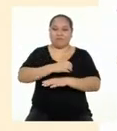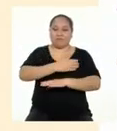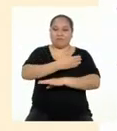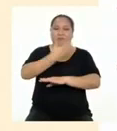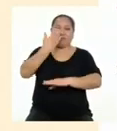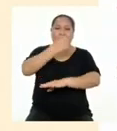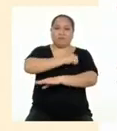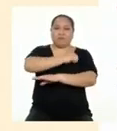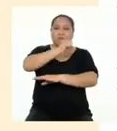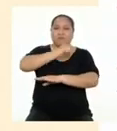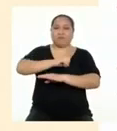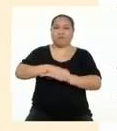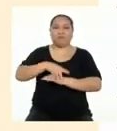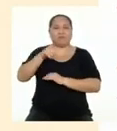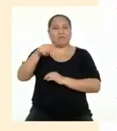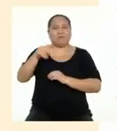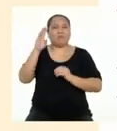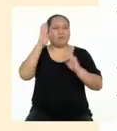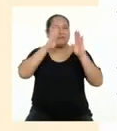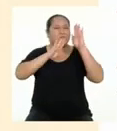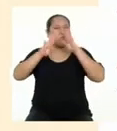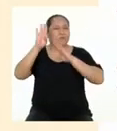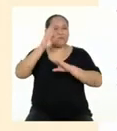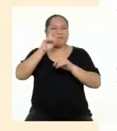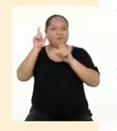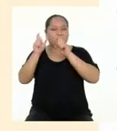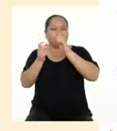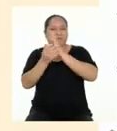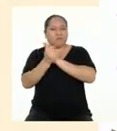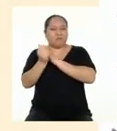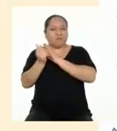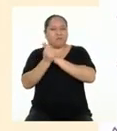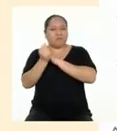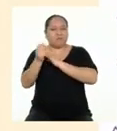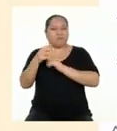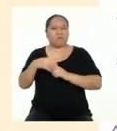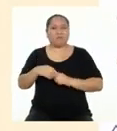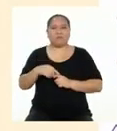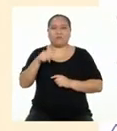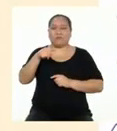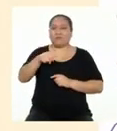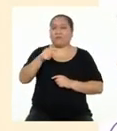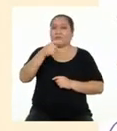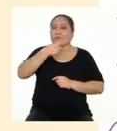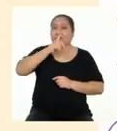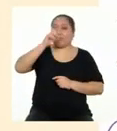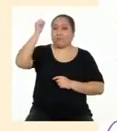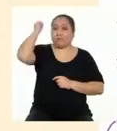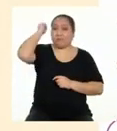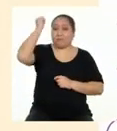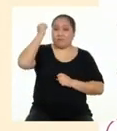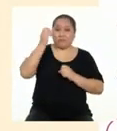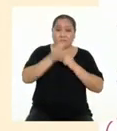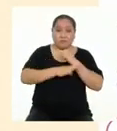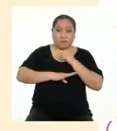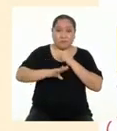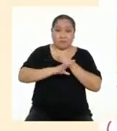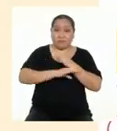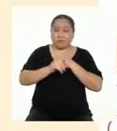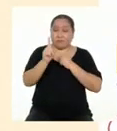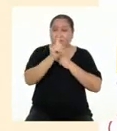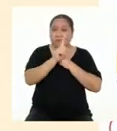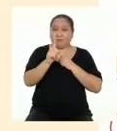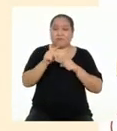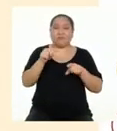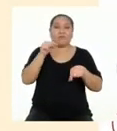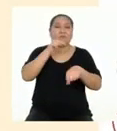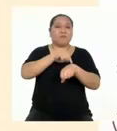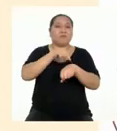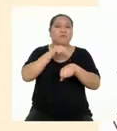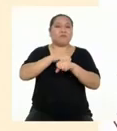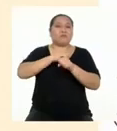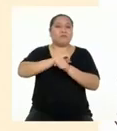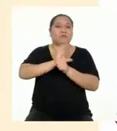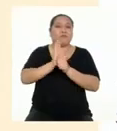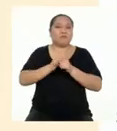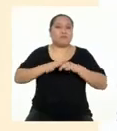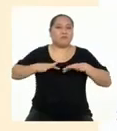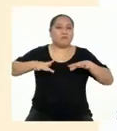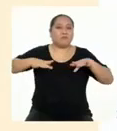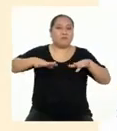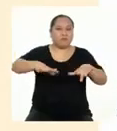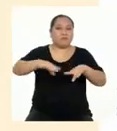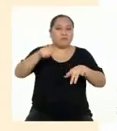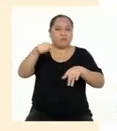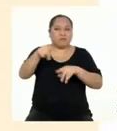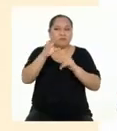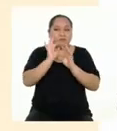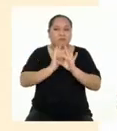preocupa a expertas y expertos, no solo porque el agua es un derecho básico, sino porque en situaciones de pandemia es clave